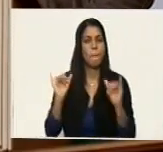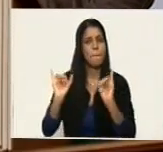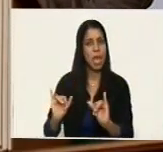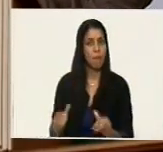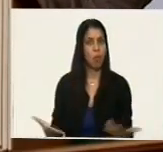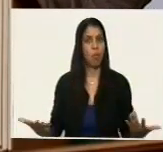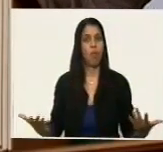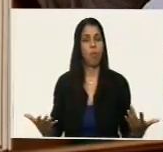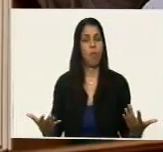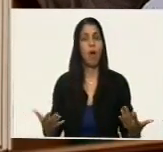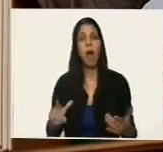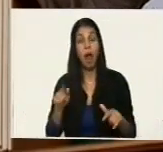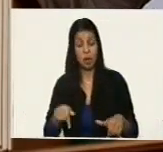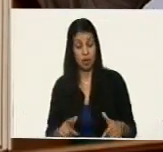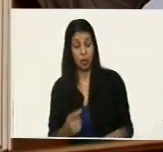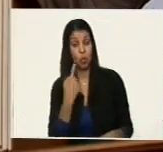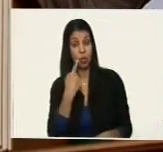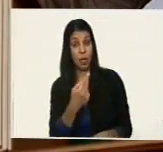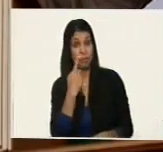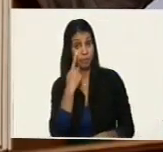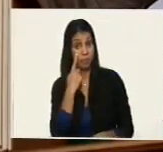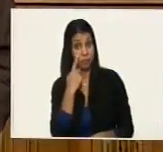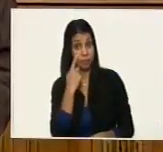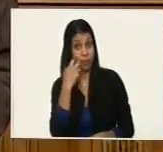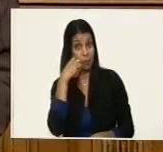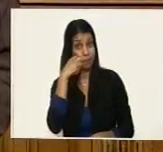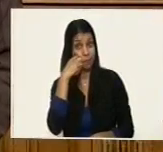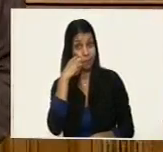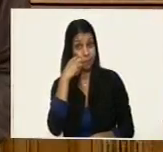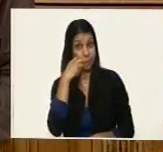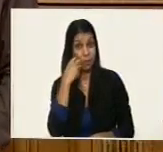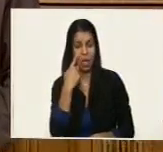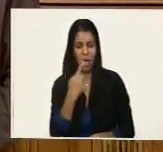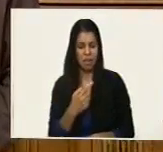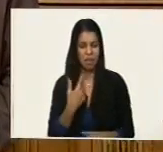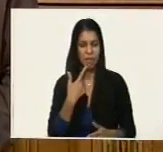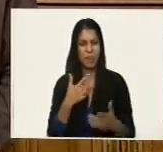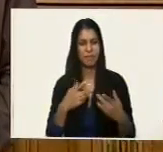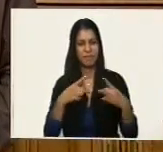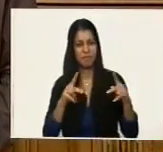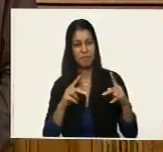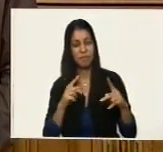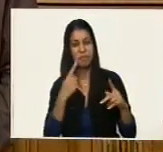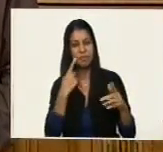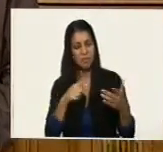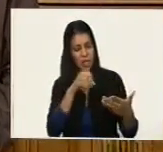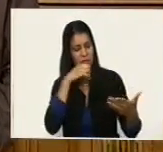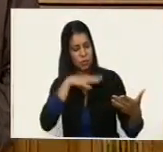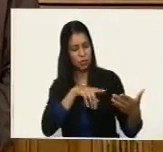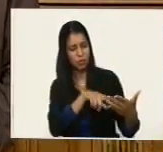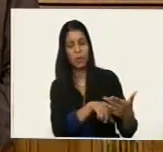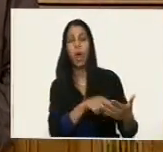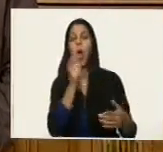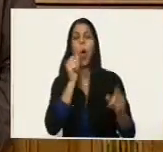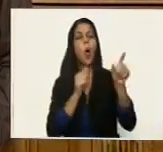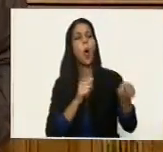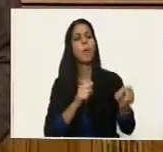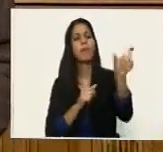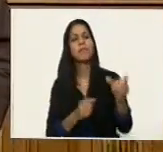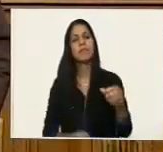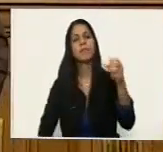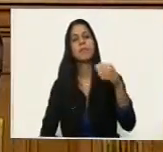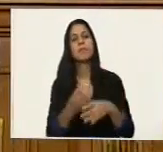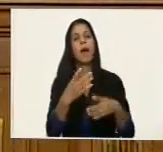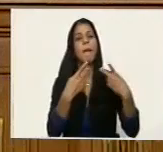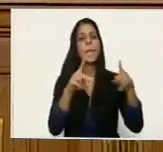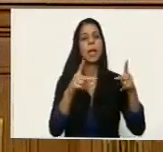200 años que están aquí, camaradas, lo tienen ustedes yo allí en ese retrato. Allí tienen ustedes al fundador del Correo del Orinoco y al